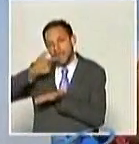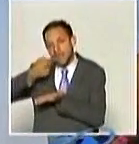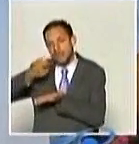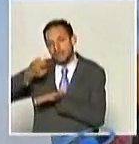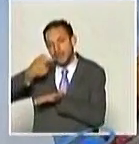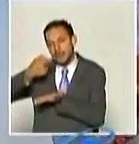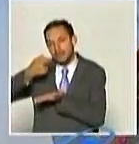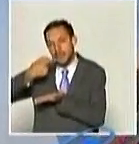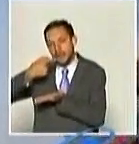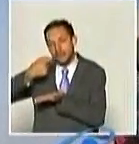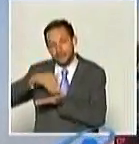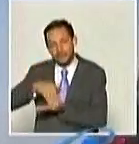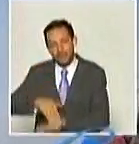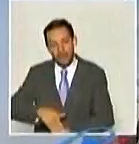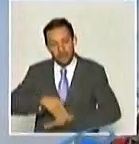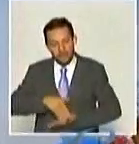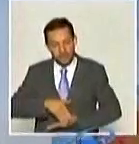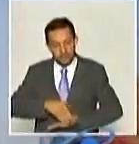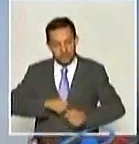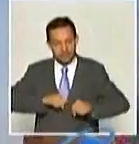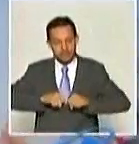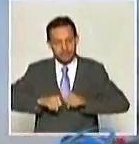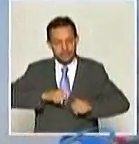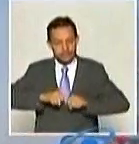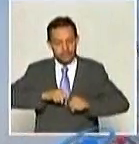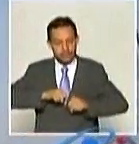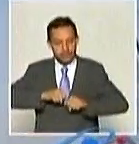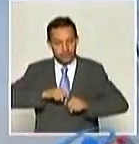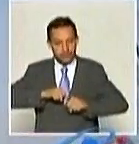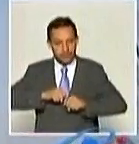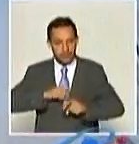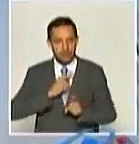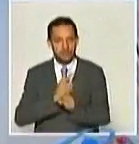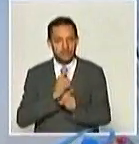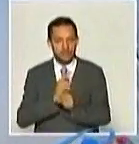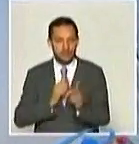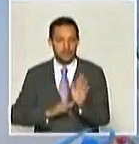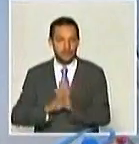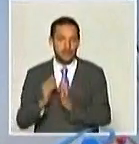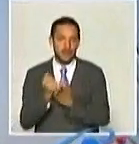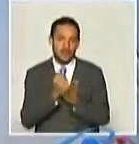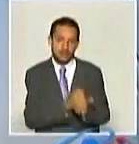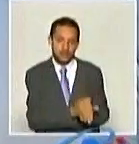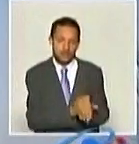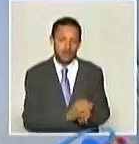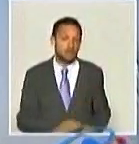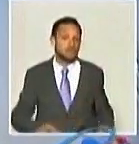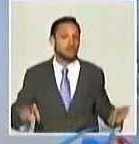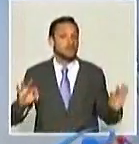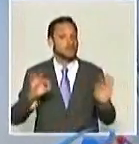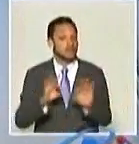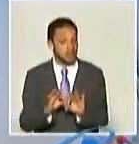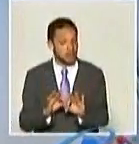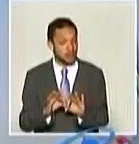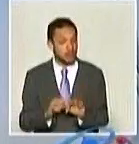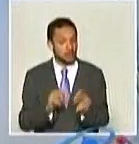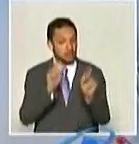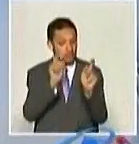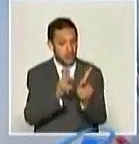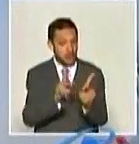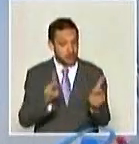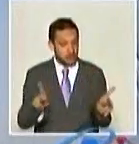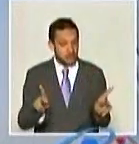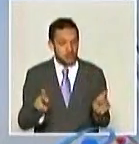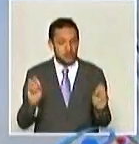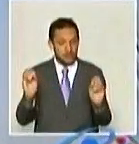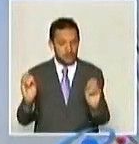soportan, que le dan un coadyuvante al tratamiento de lo que estamos realizando. Entonces es muy importante que el paciente